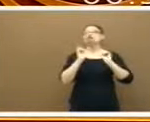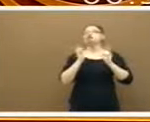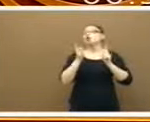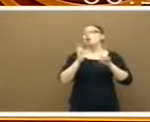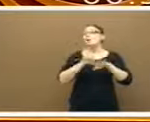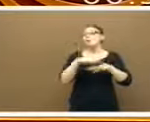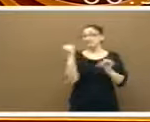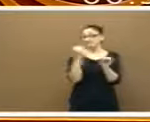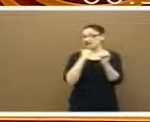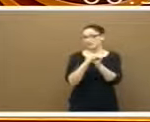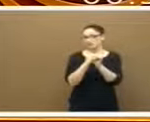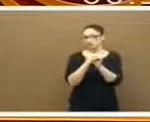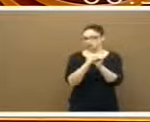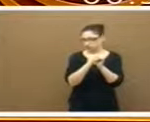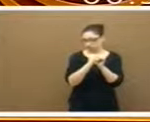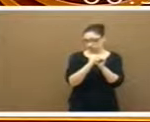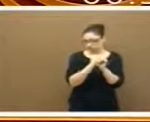se utilizaría